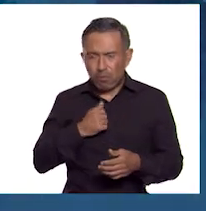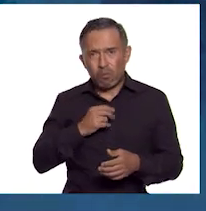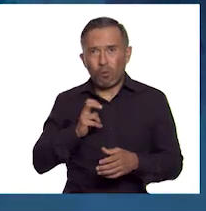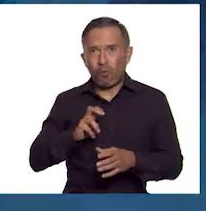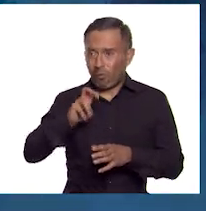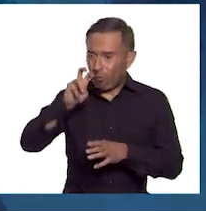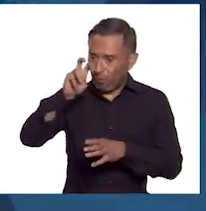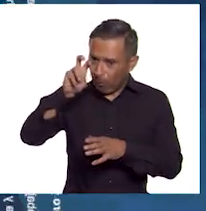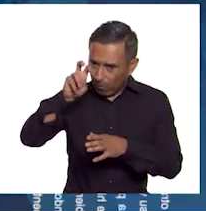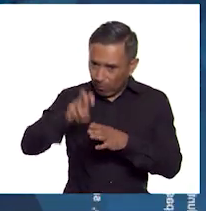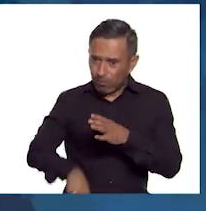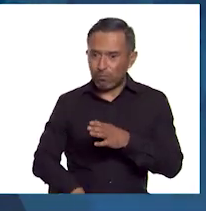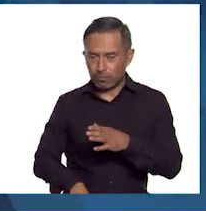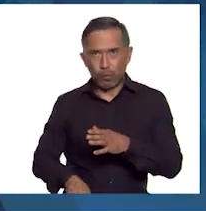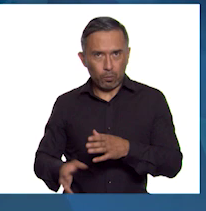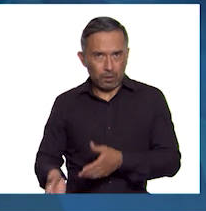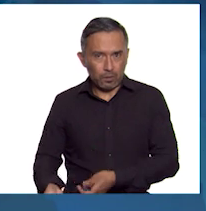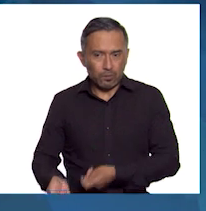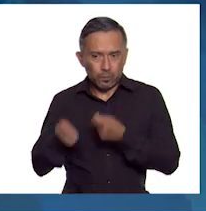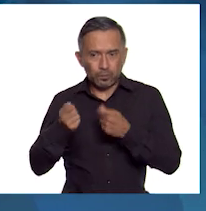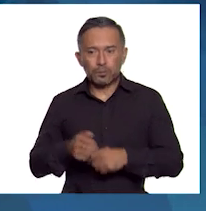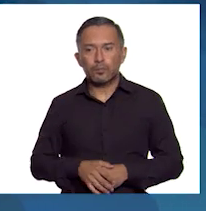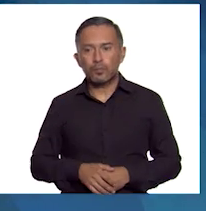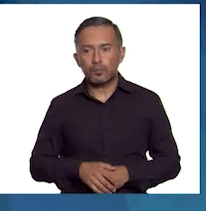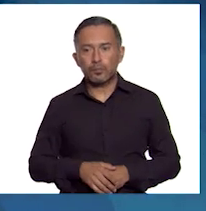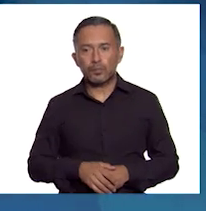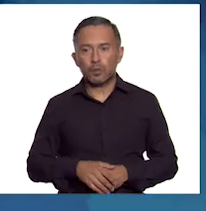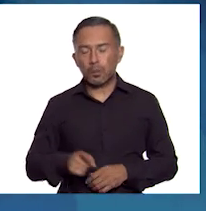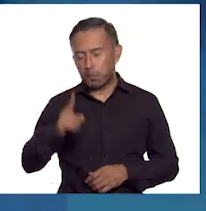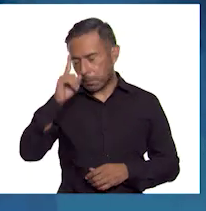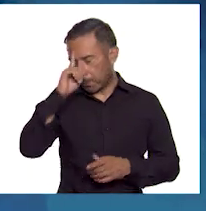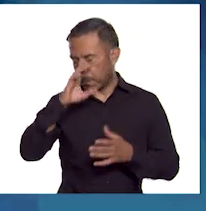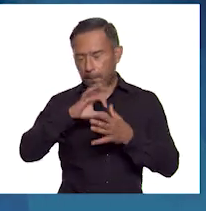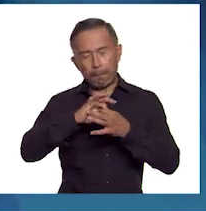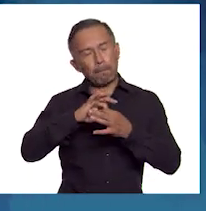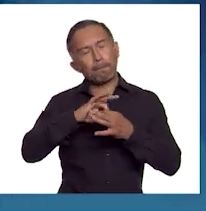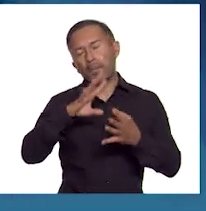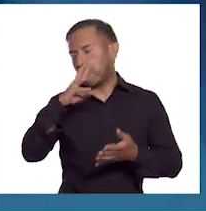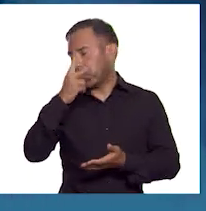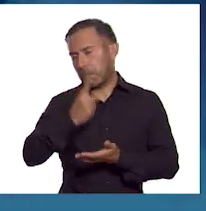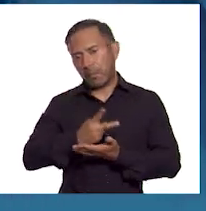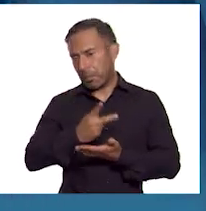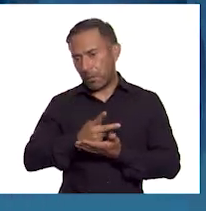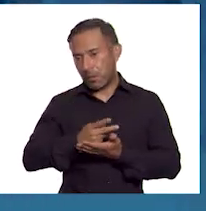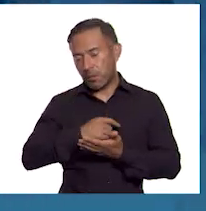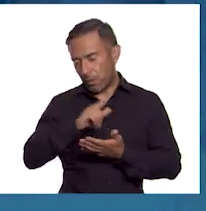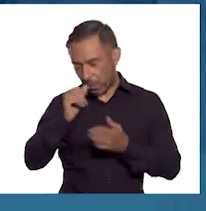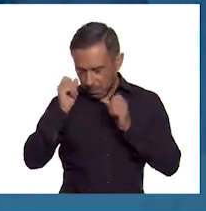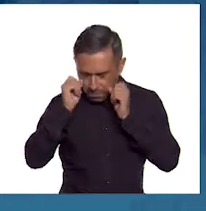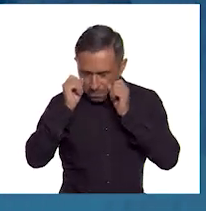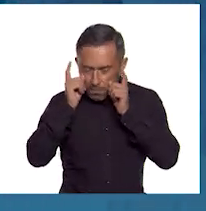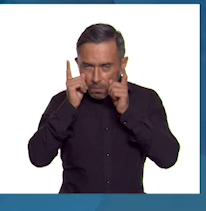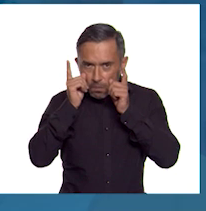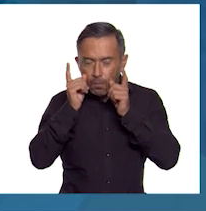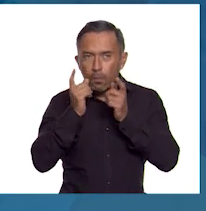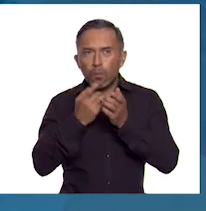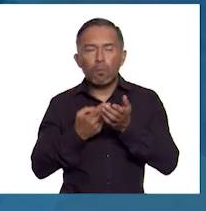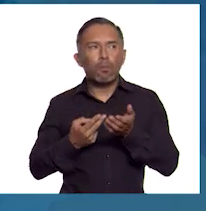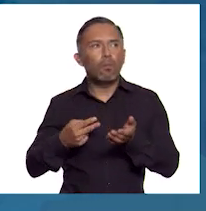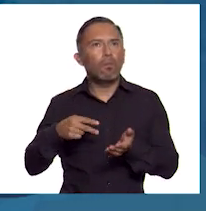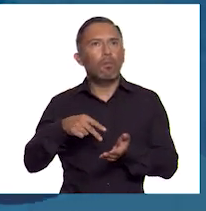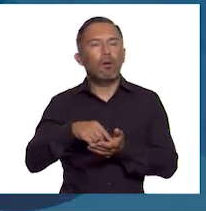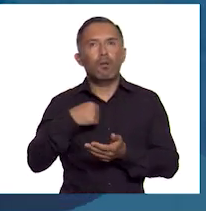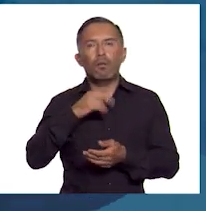huso. Uy. Había perdido el sentido, y cuando se despertó y volvió en sí, se hallaba en una